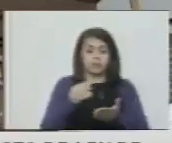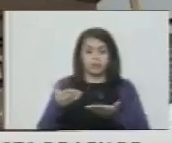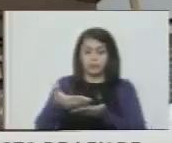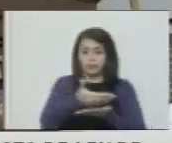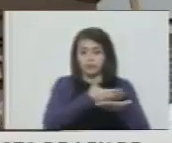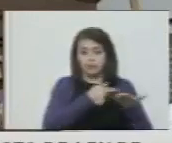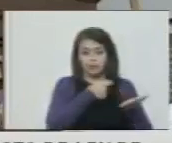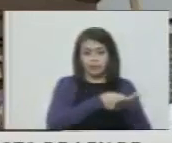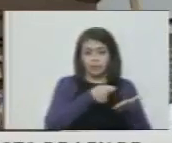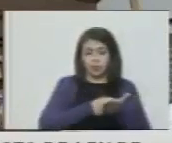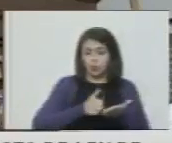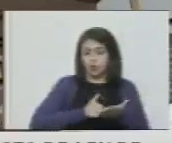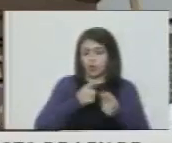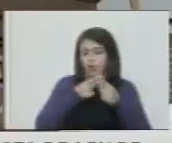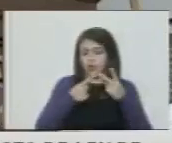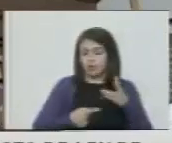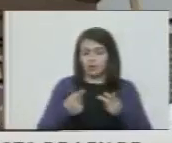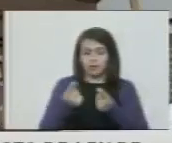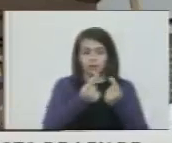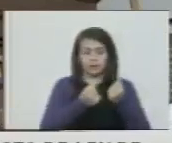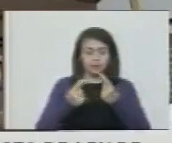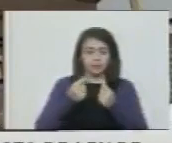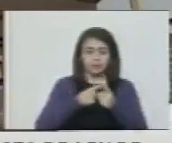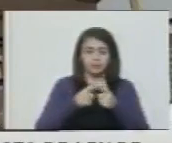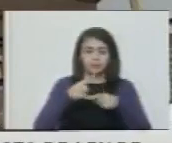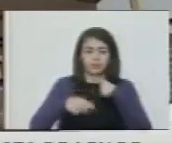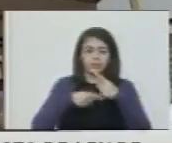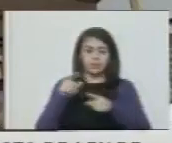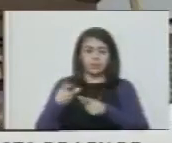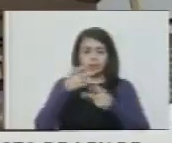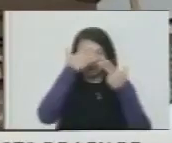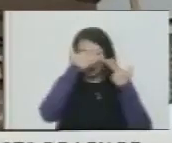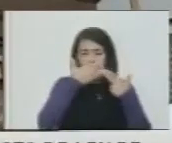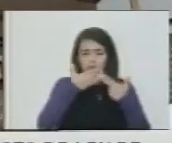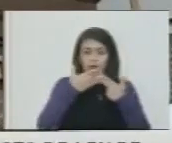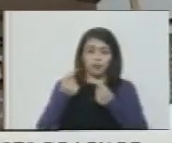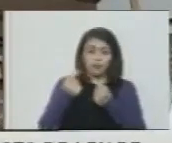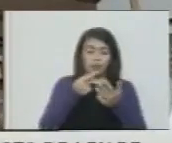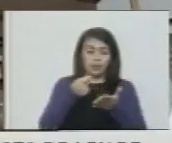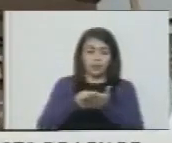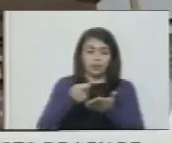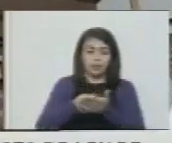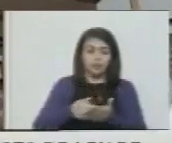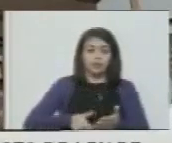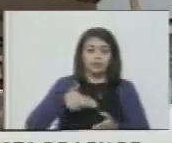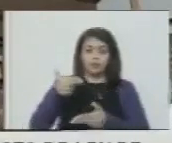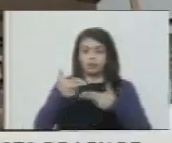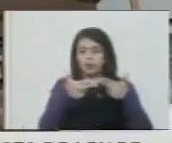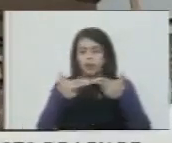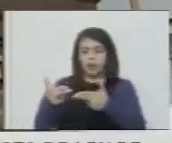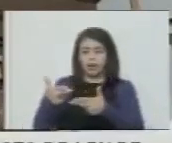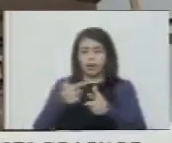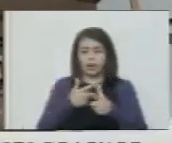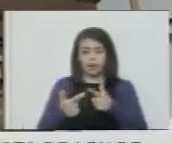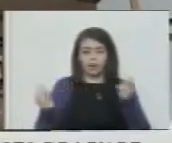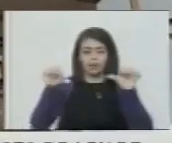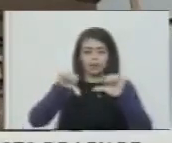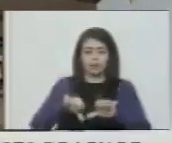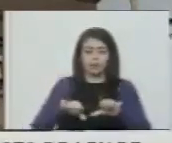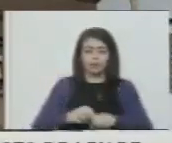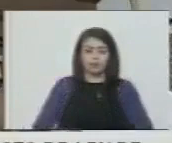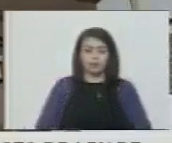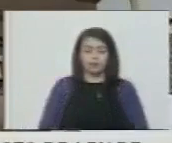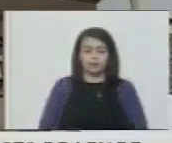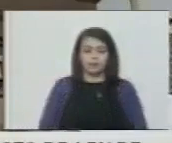desviar fondos de cualquier naturaleza para el financiamiento al terrorismo y financiamiento de la proliferación de armas de destrucción